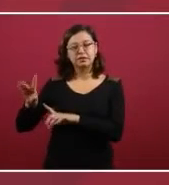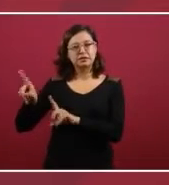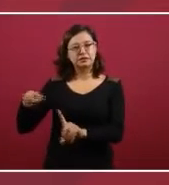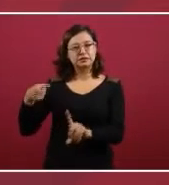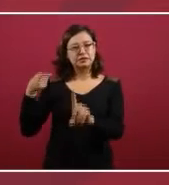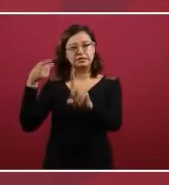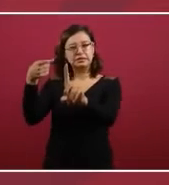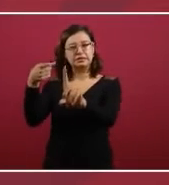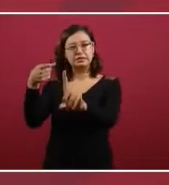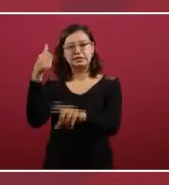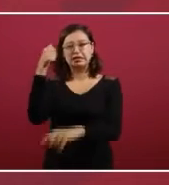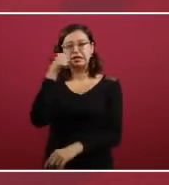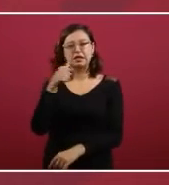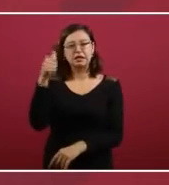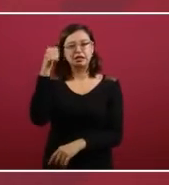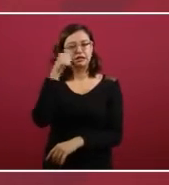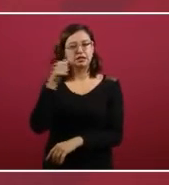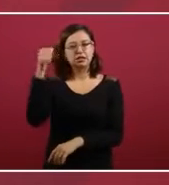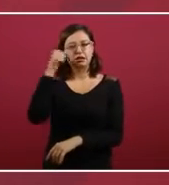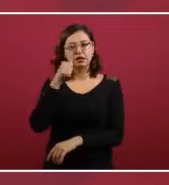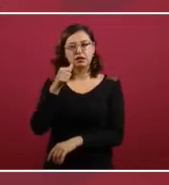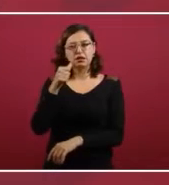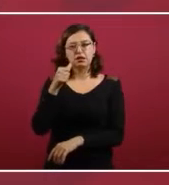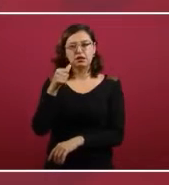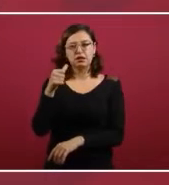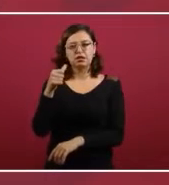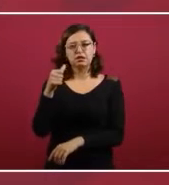tener como